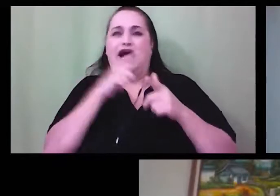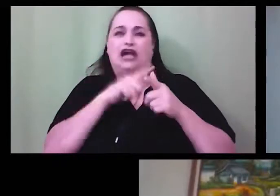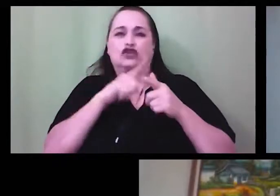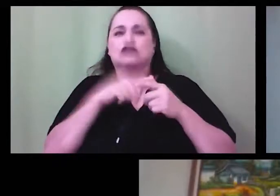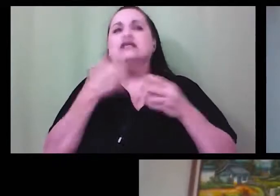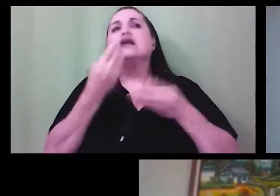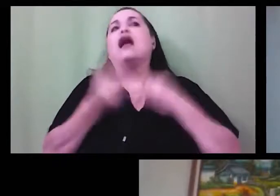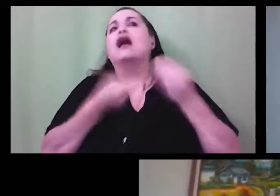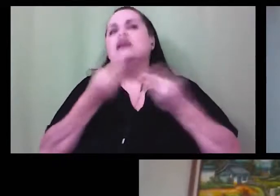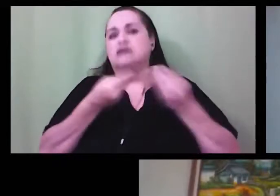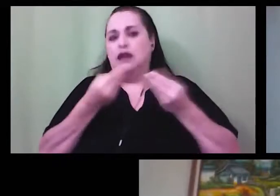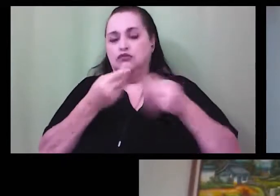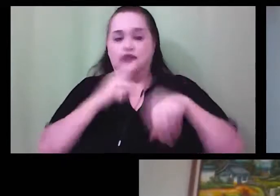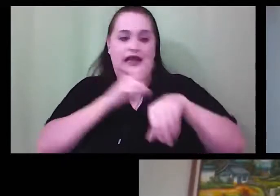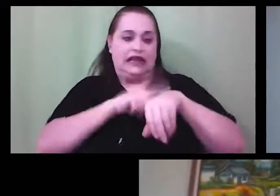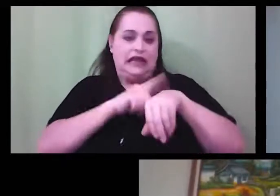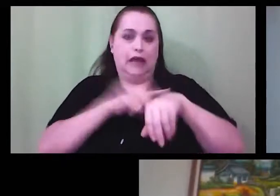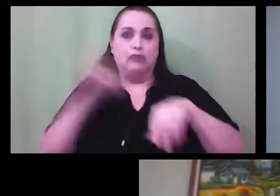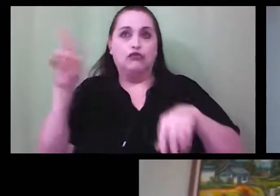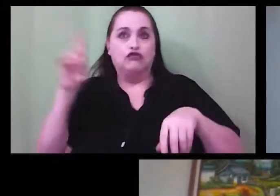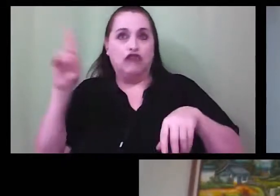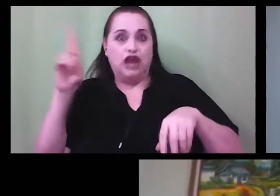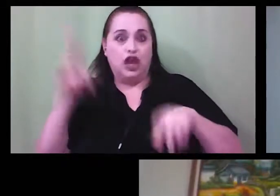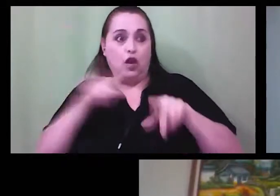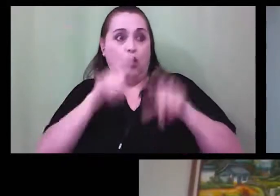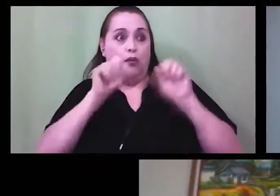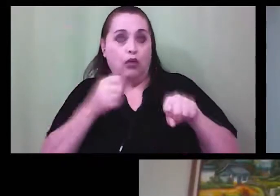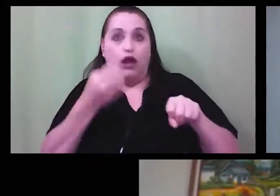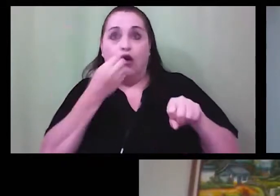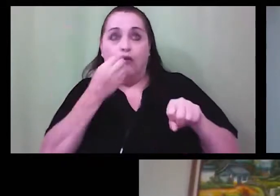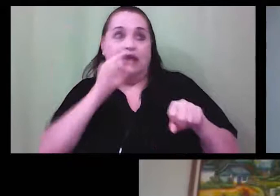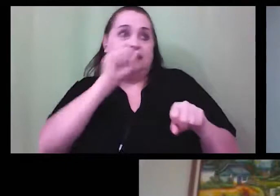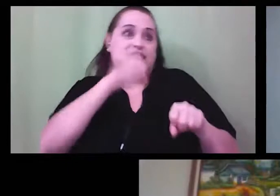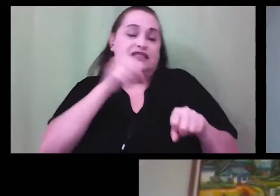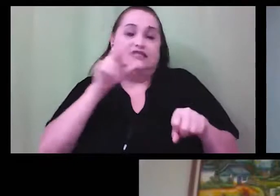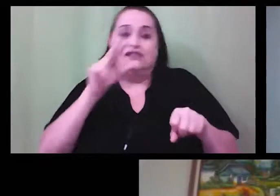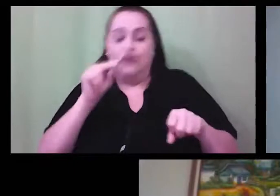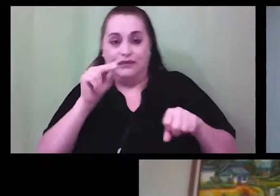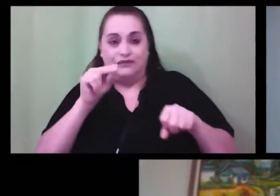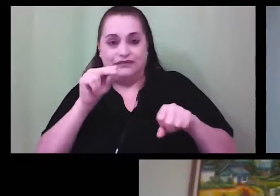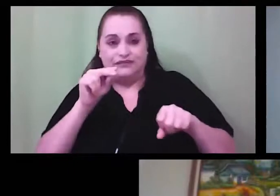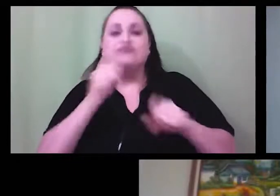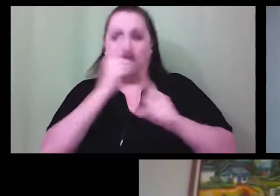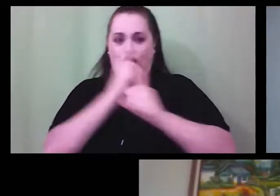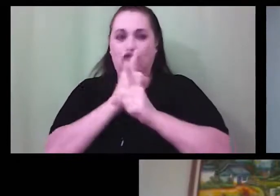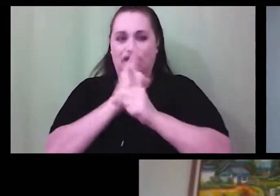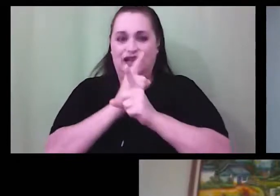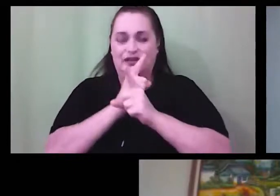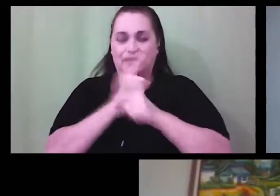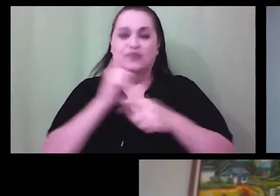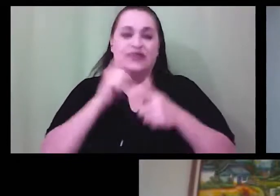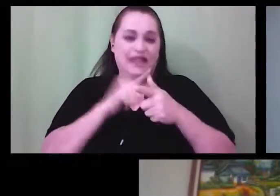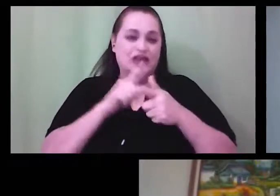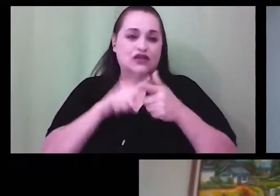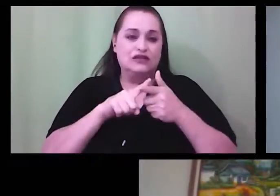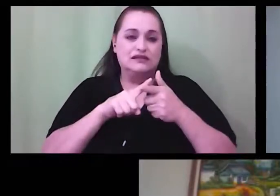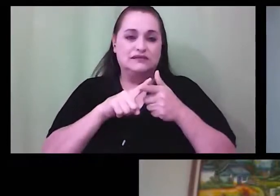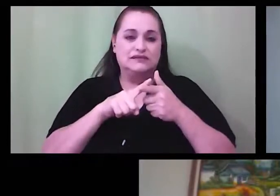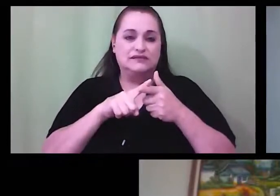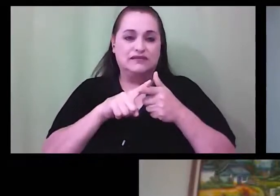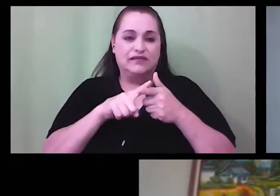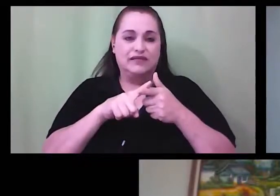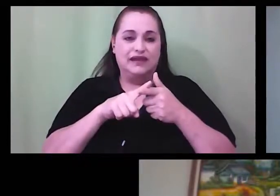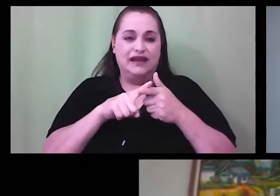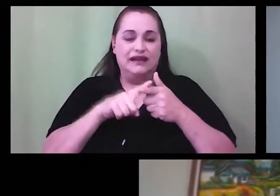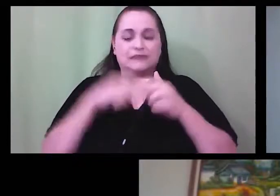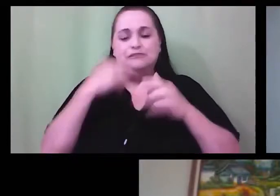hacemos con el tiempo de recreo? ¿Podrá Claro, comer? ¿No podrá todo un reto. comer? Exacto, ¿verdad? Entonces, bueno,